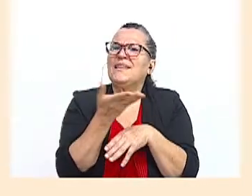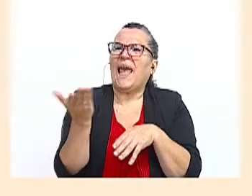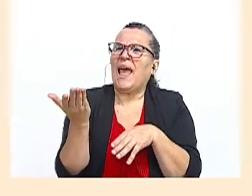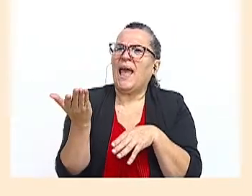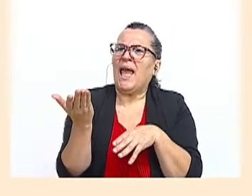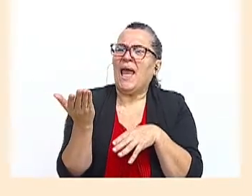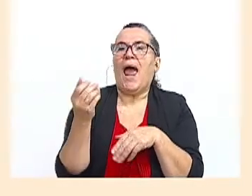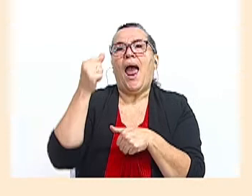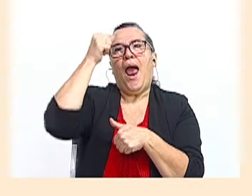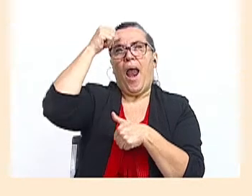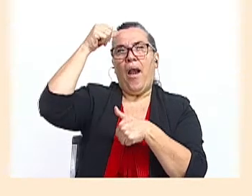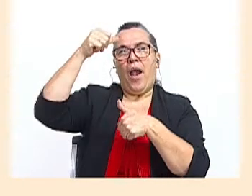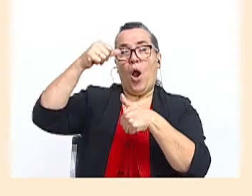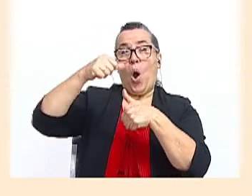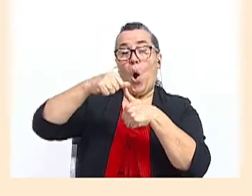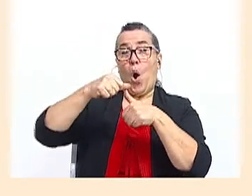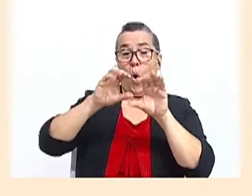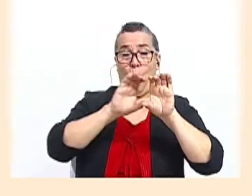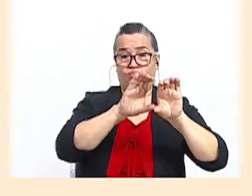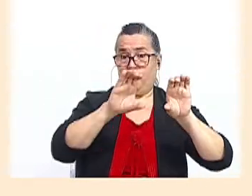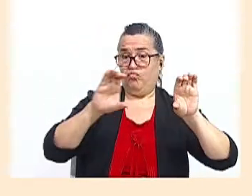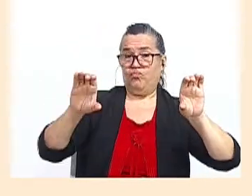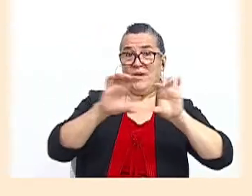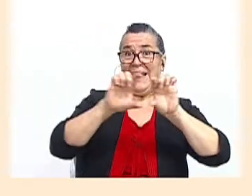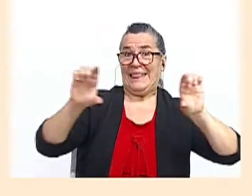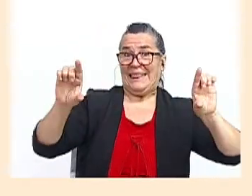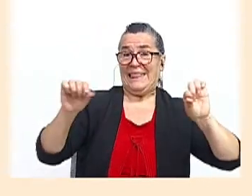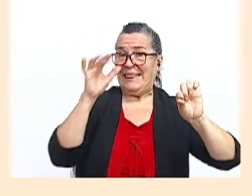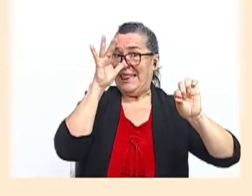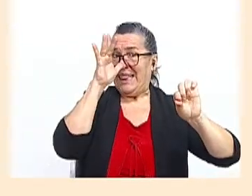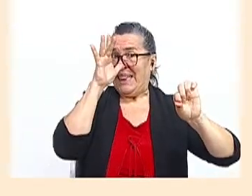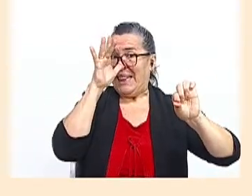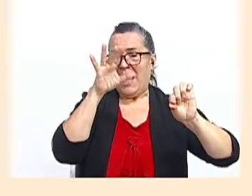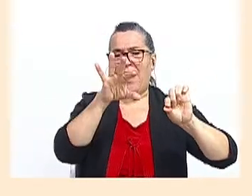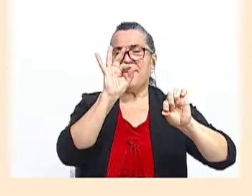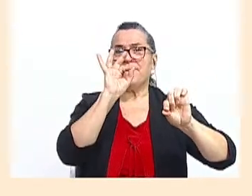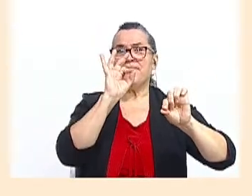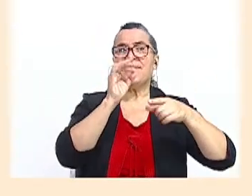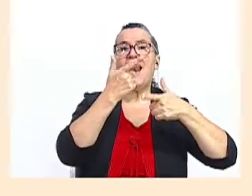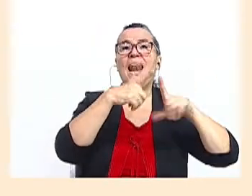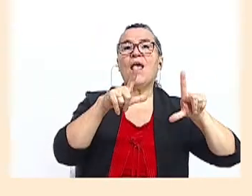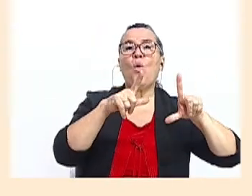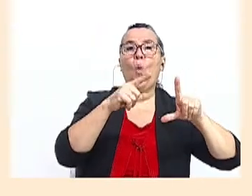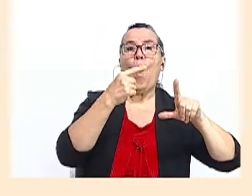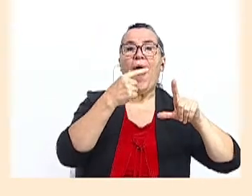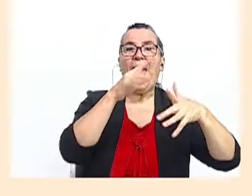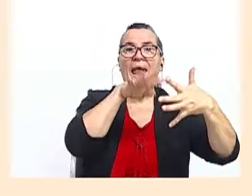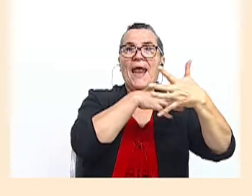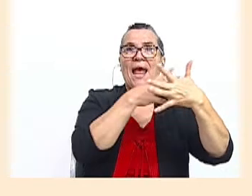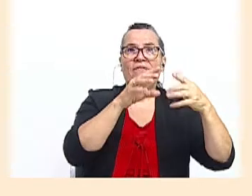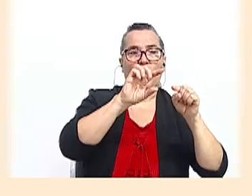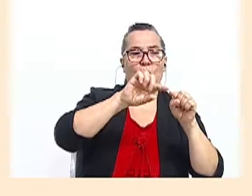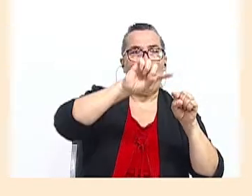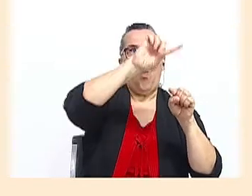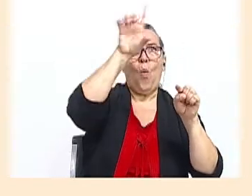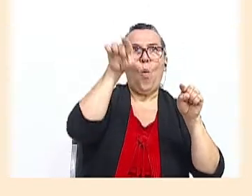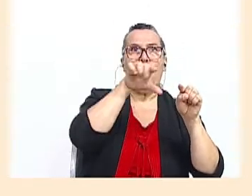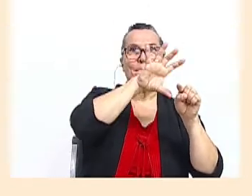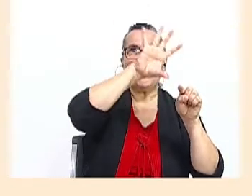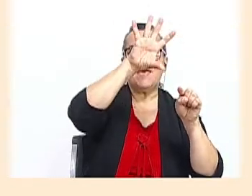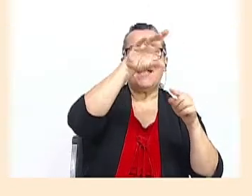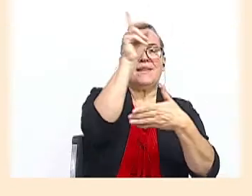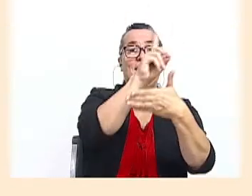Recordemos que en la tira cómica encontramos el lenguaje gráfico, como la viñeta, el dibujo y el